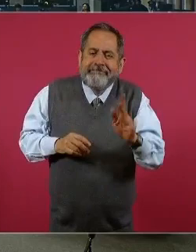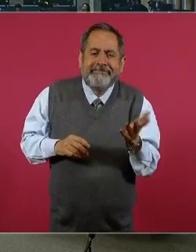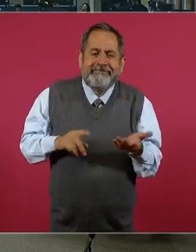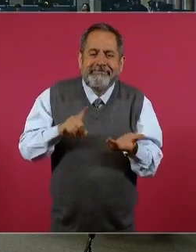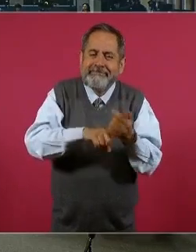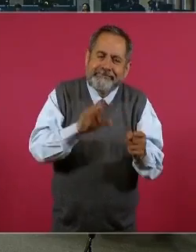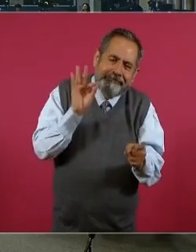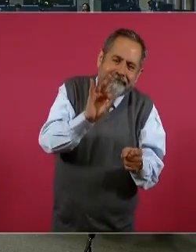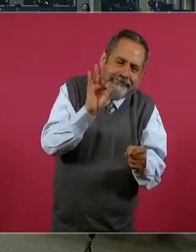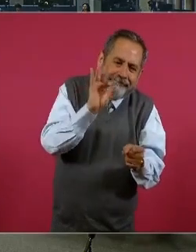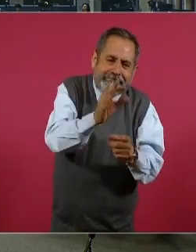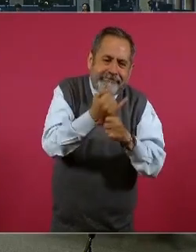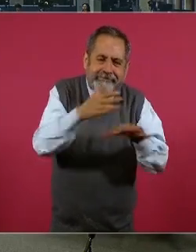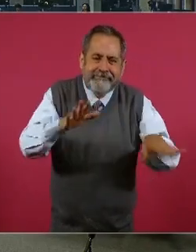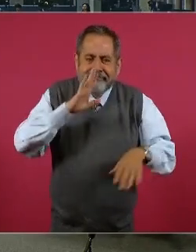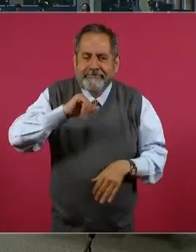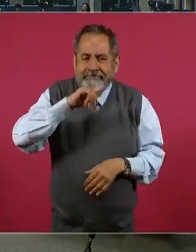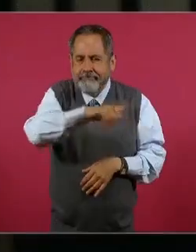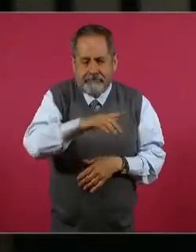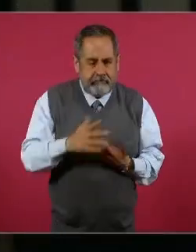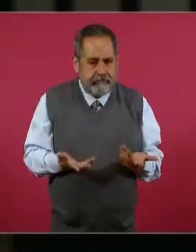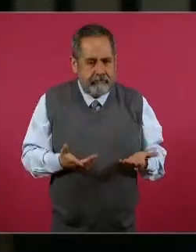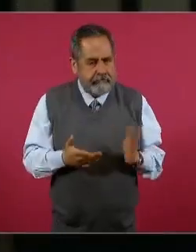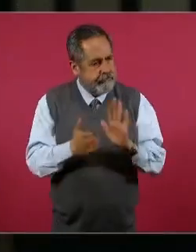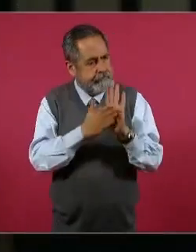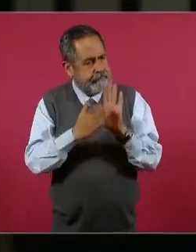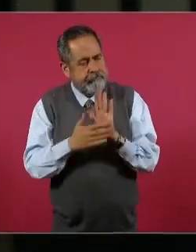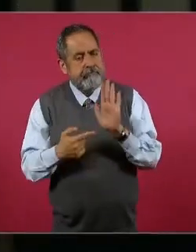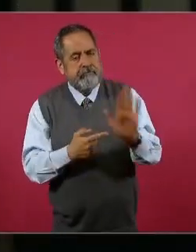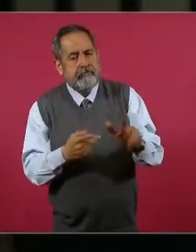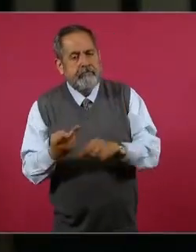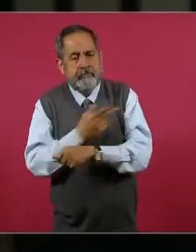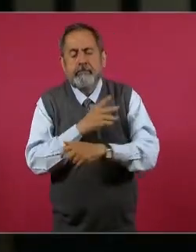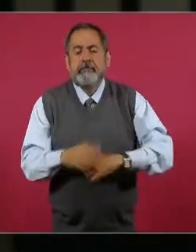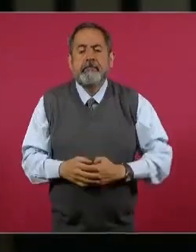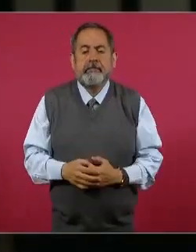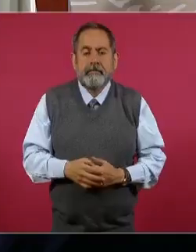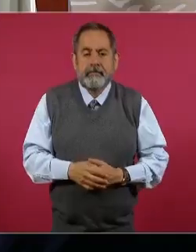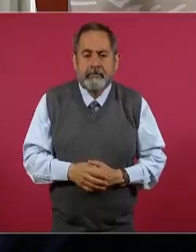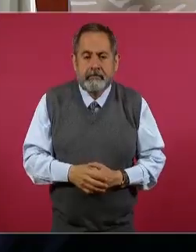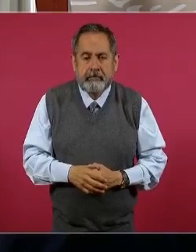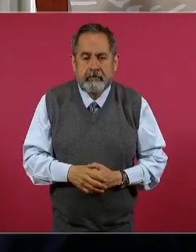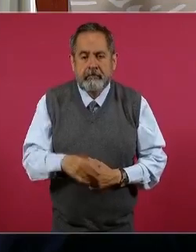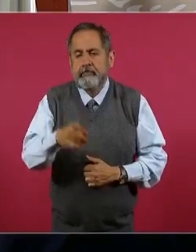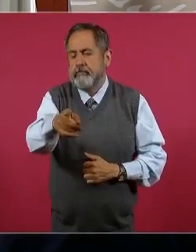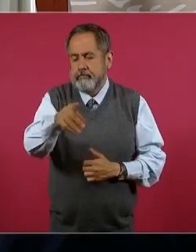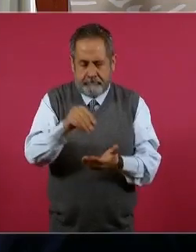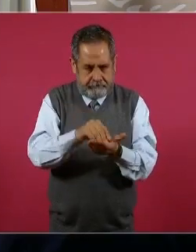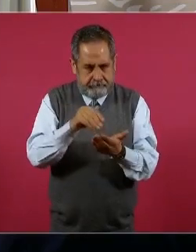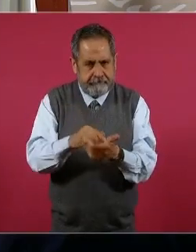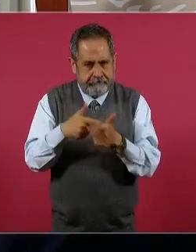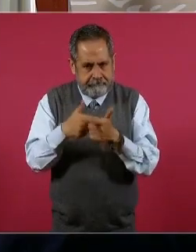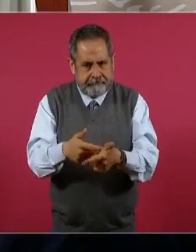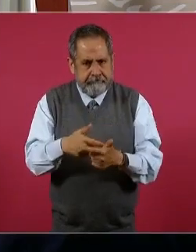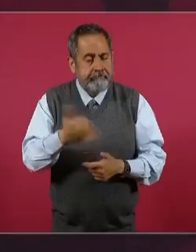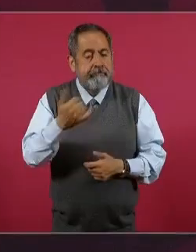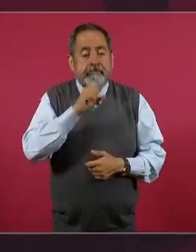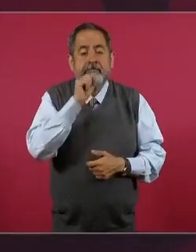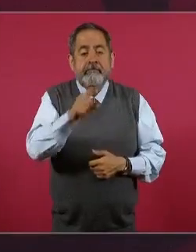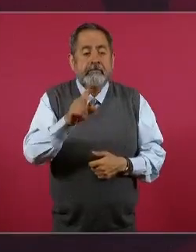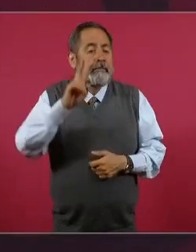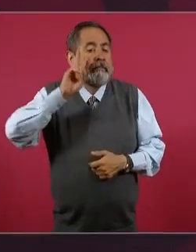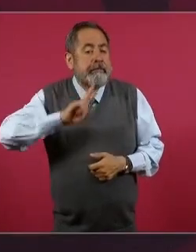alguna manera sí dejar constancia de lo que está ocurriendo. Sí, y va a servir también para ver